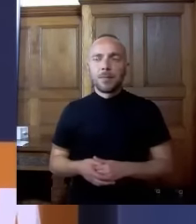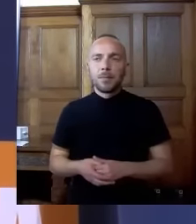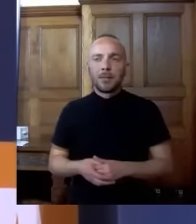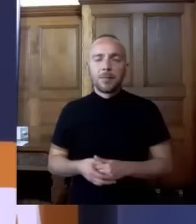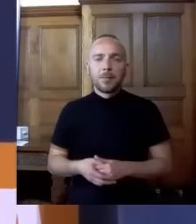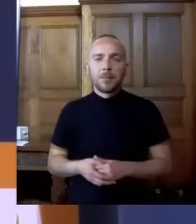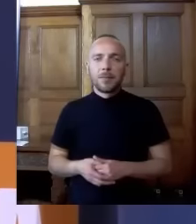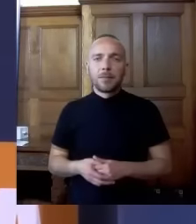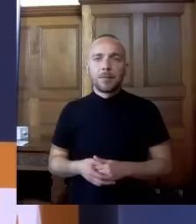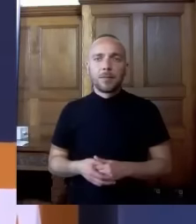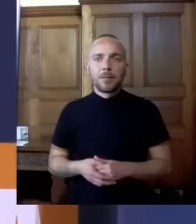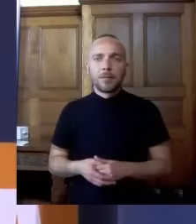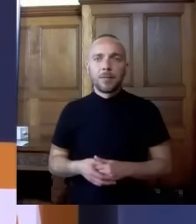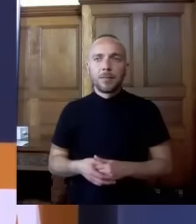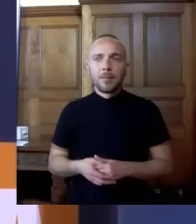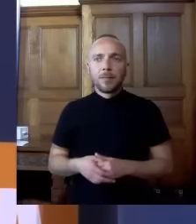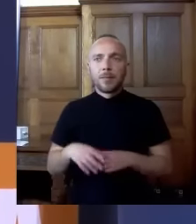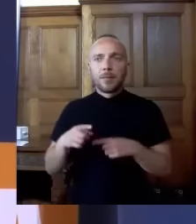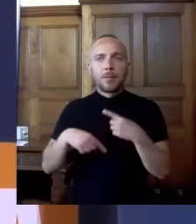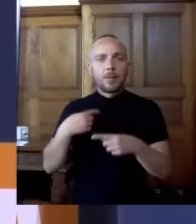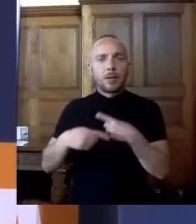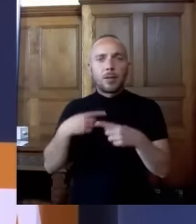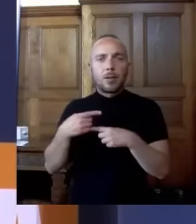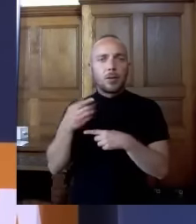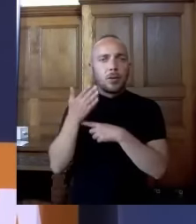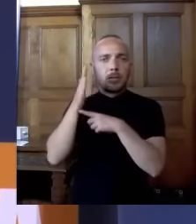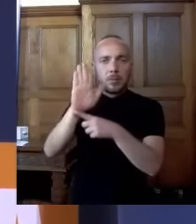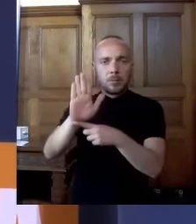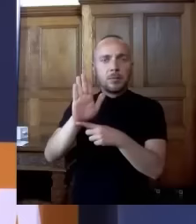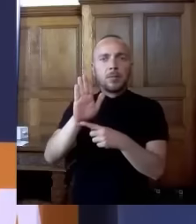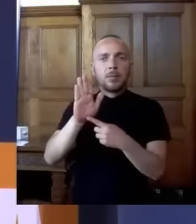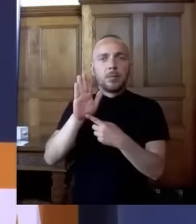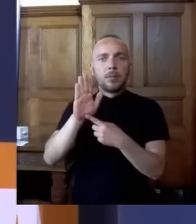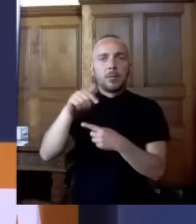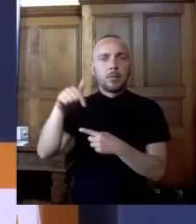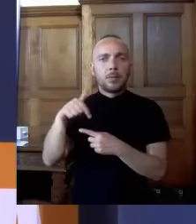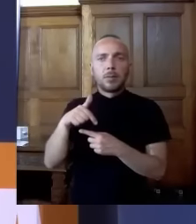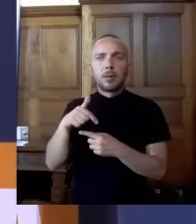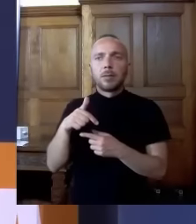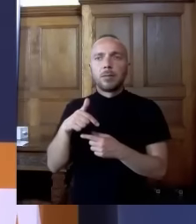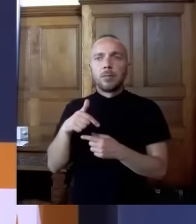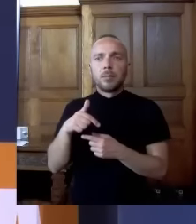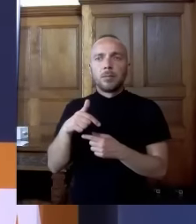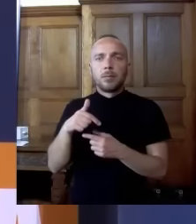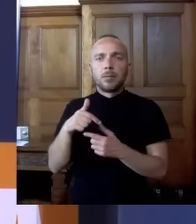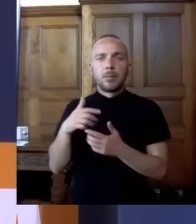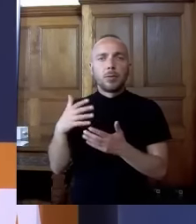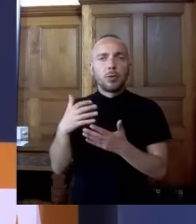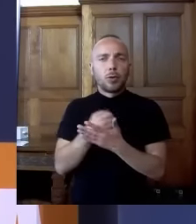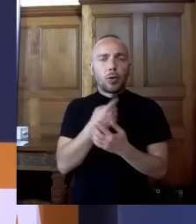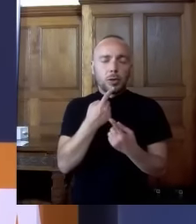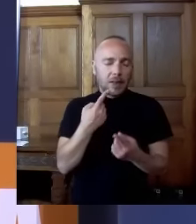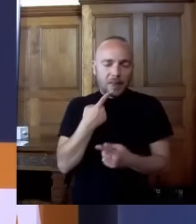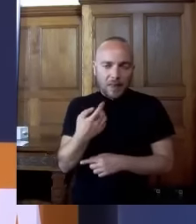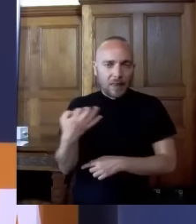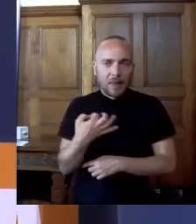asko egunero aen Ari garen ze zer da eta hemen dauden guzek esan dute eta esan behar Dago